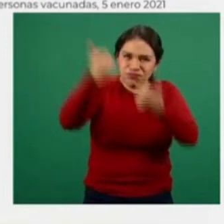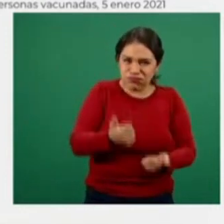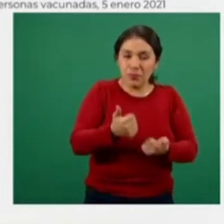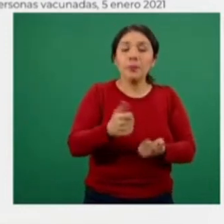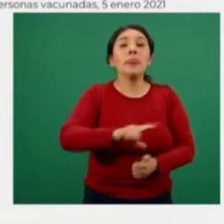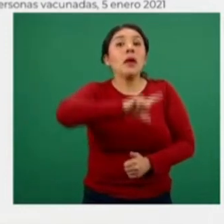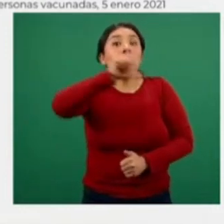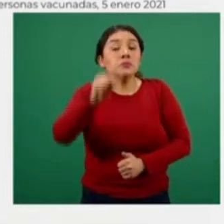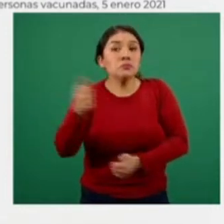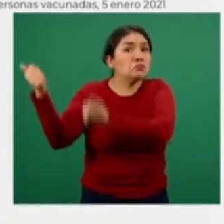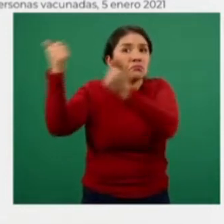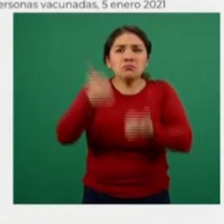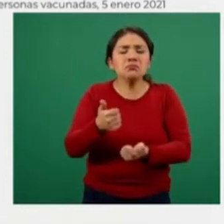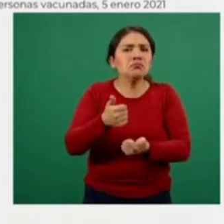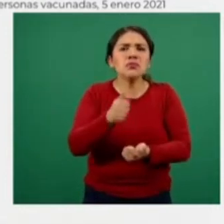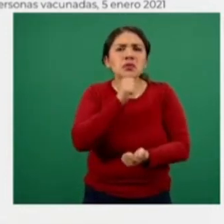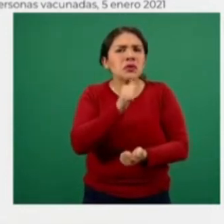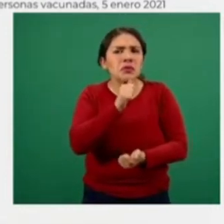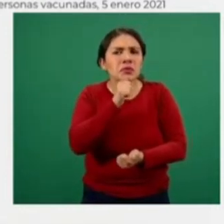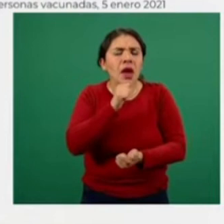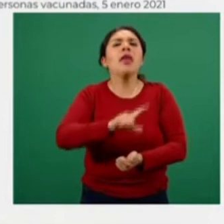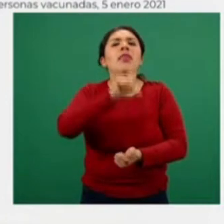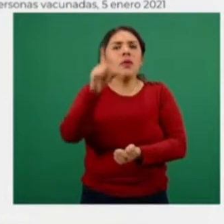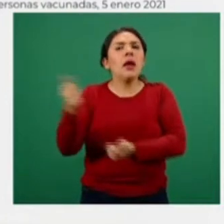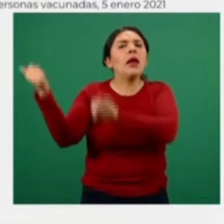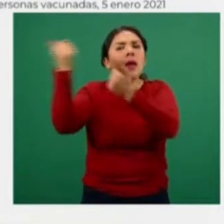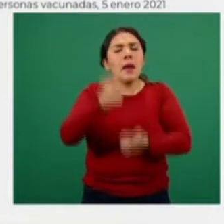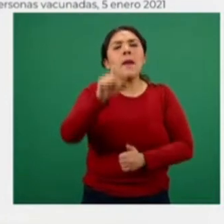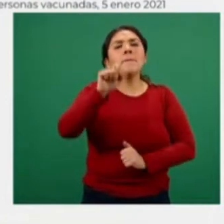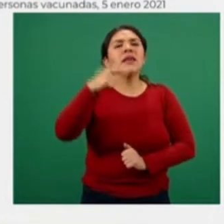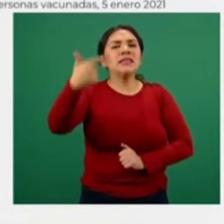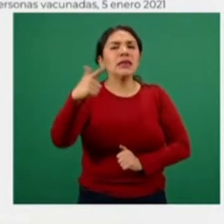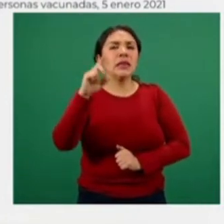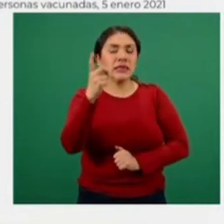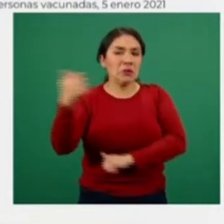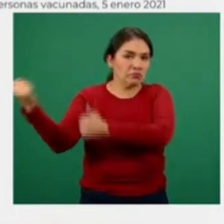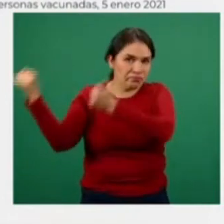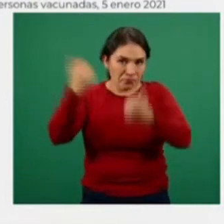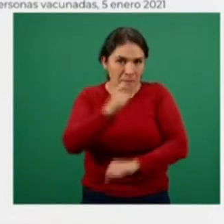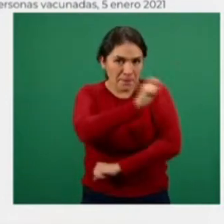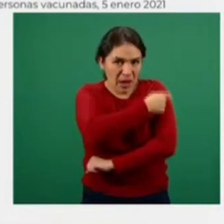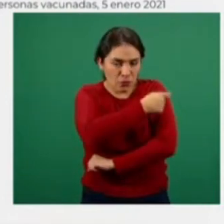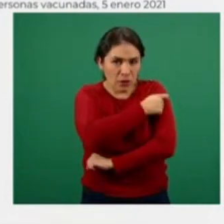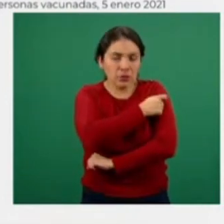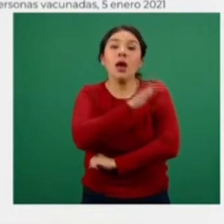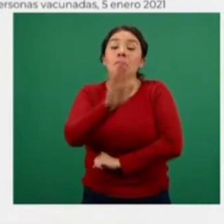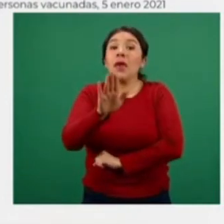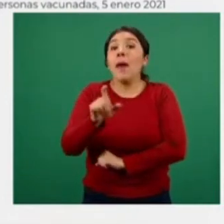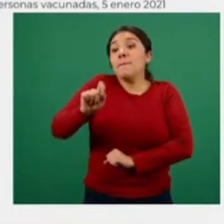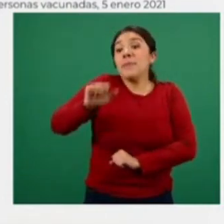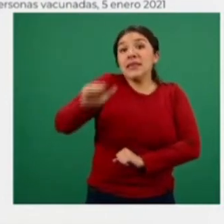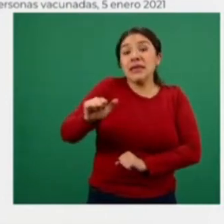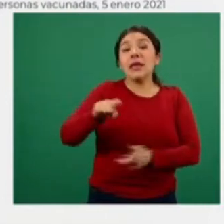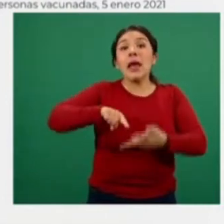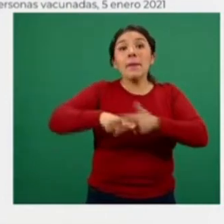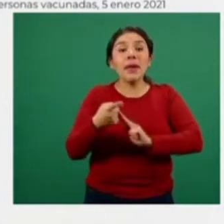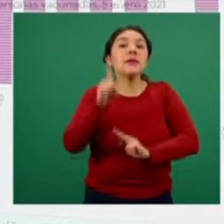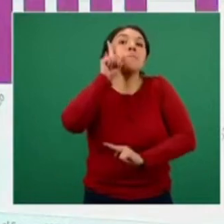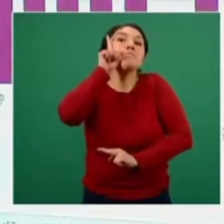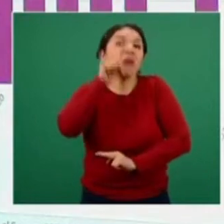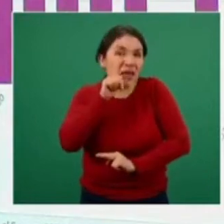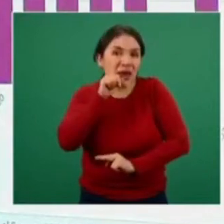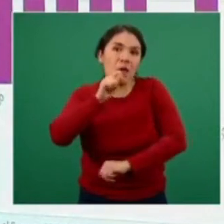hubo después envíos, hubo después envíos el 27 de diciembre, el 26 empezaron a poner al día